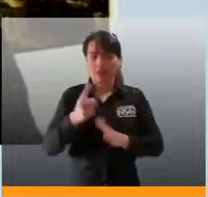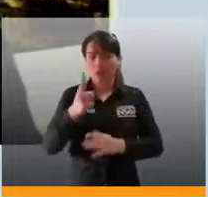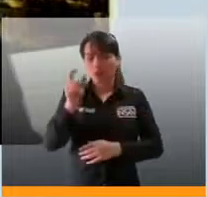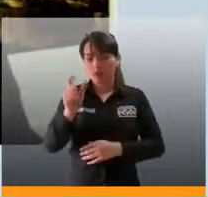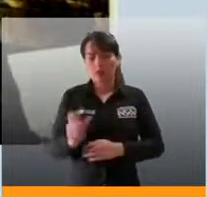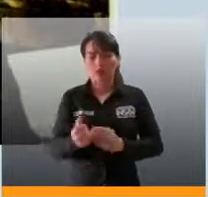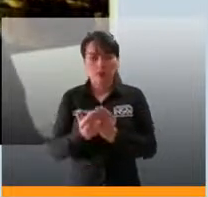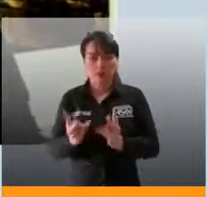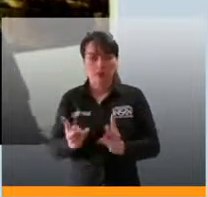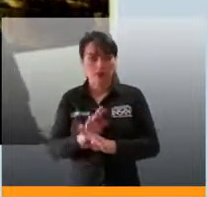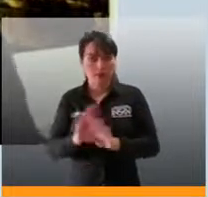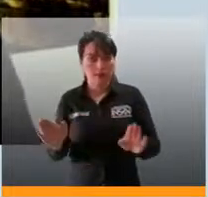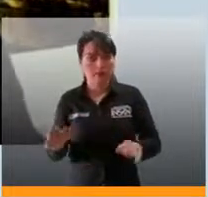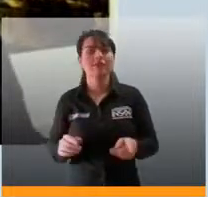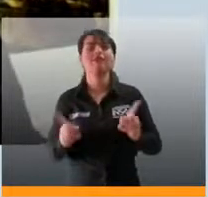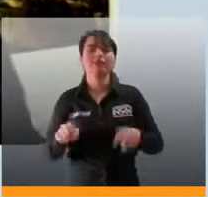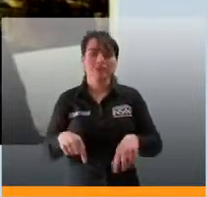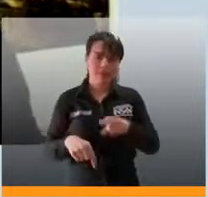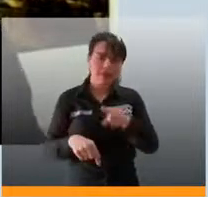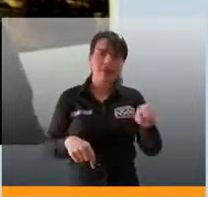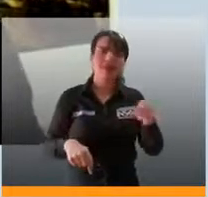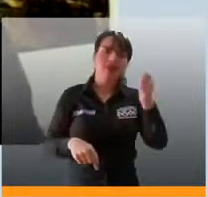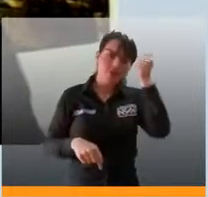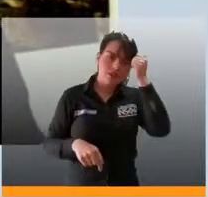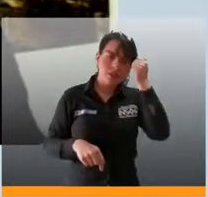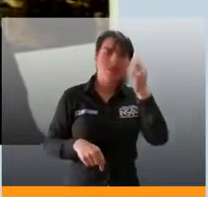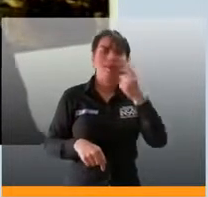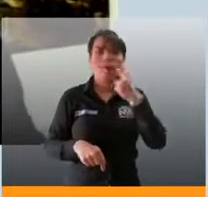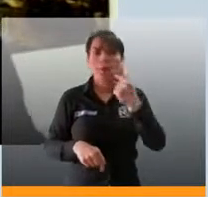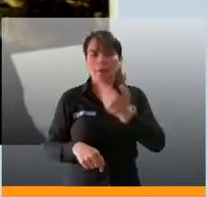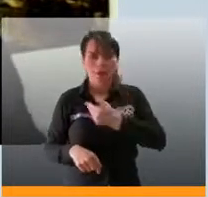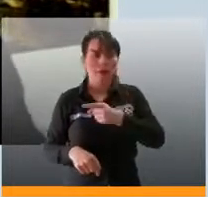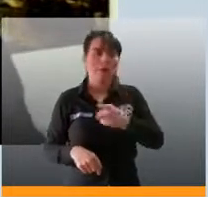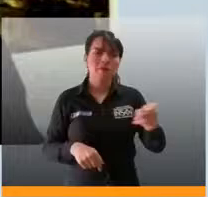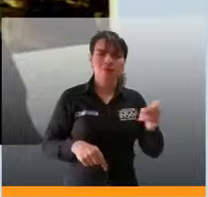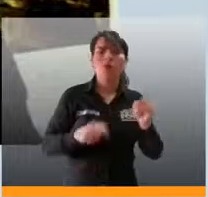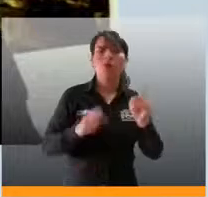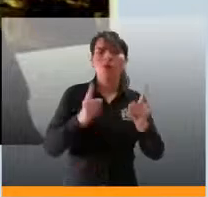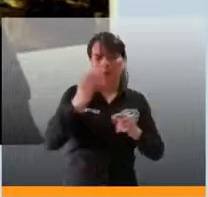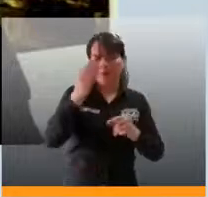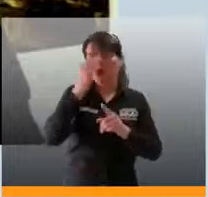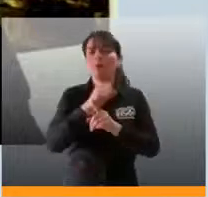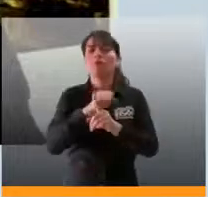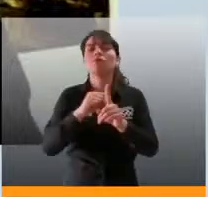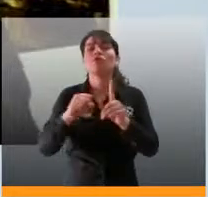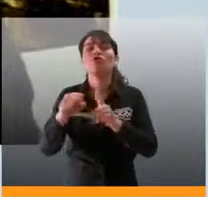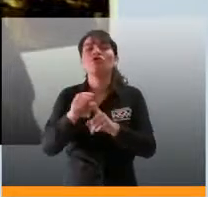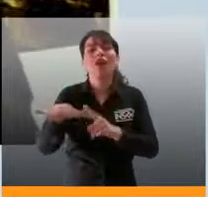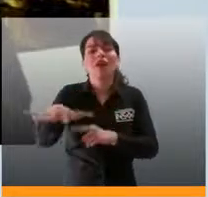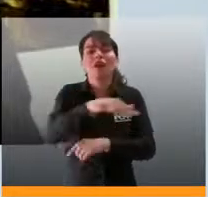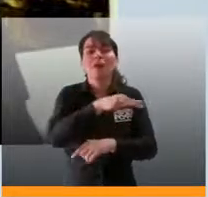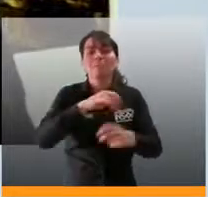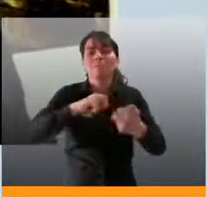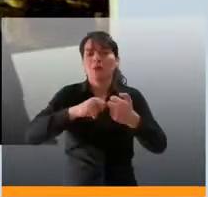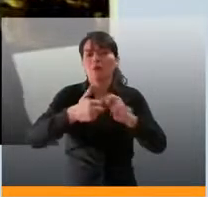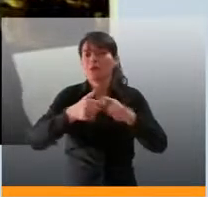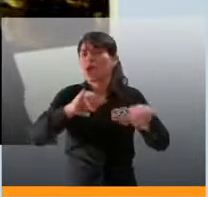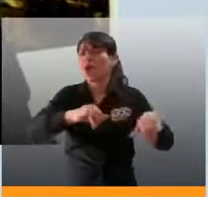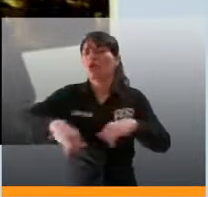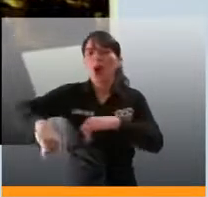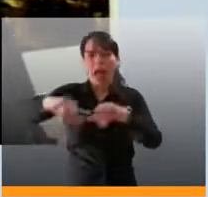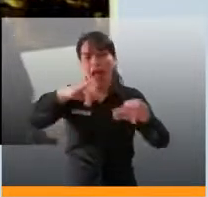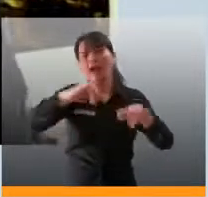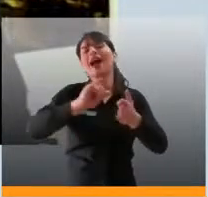los profesores, a los padres de familia, porque entendíamos que el problema era un problema social, que había que buscarle la